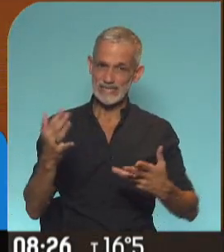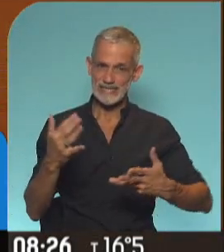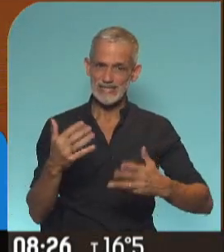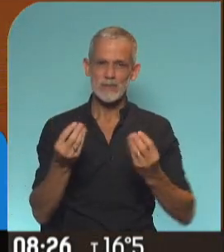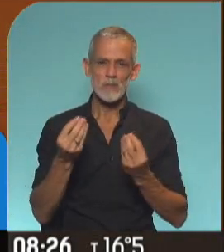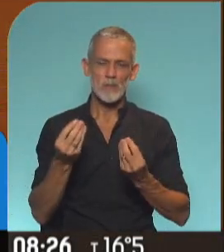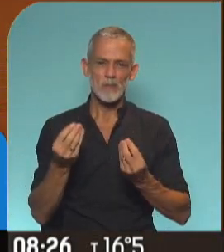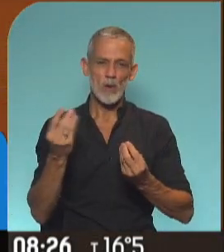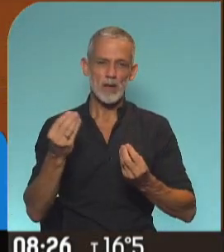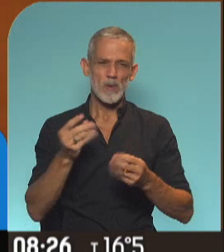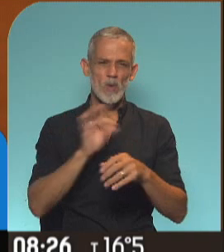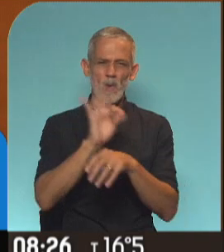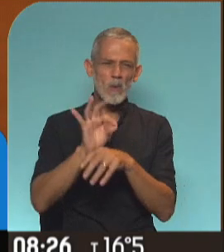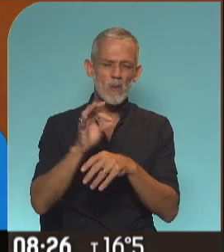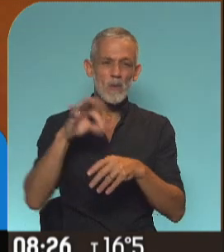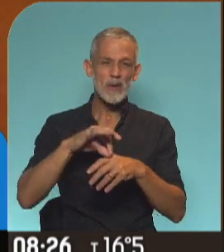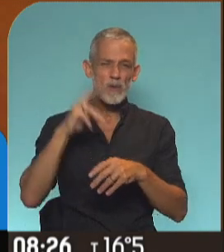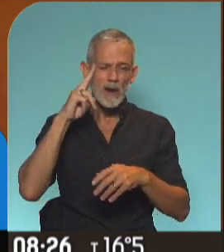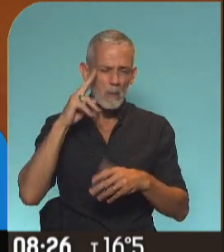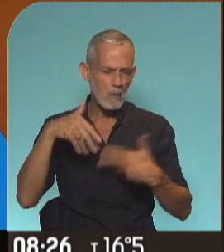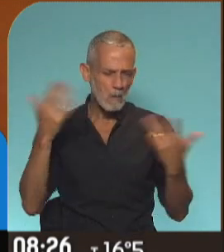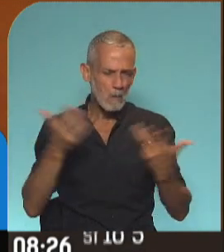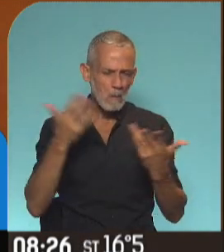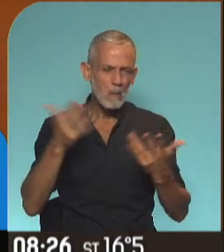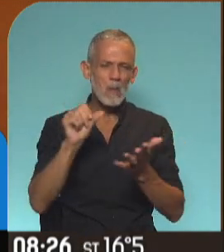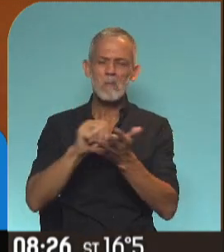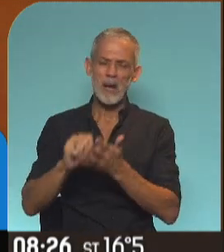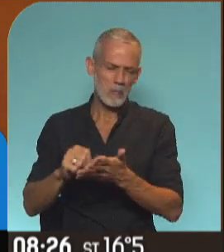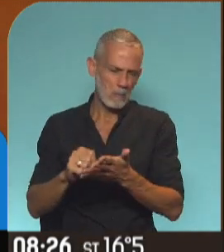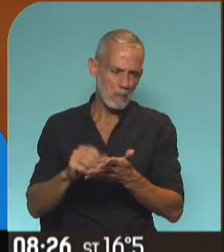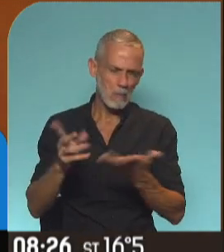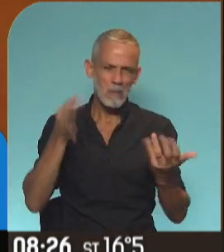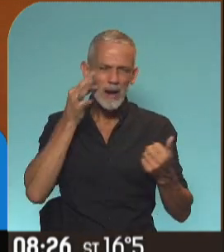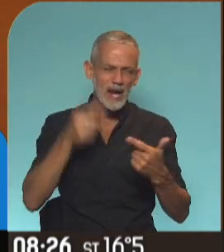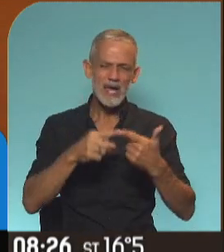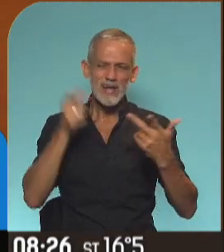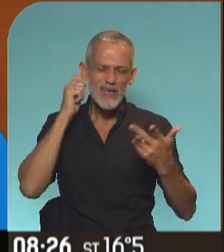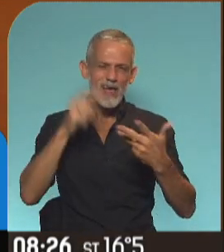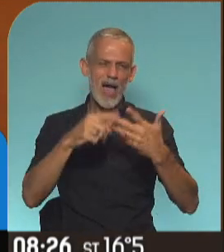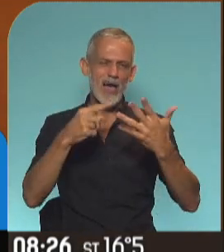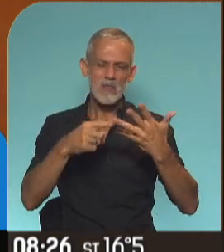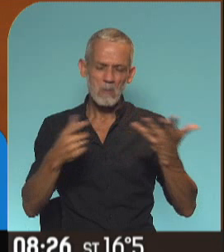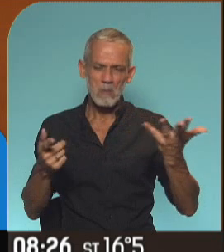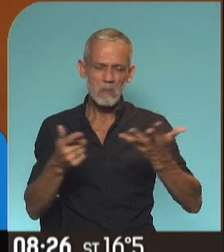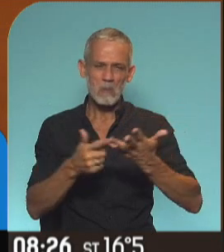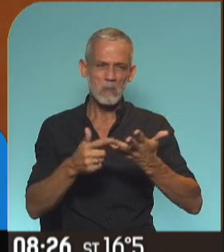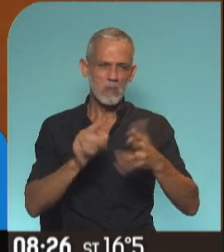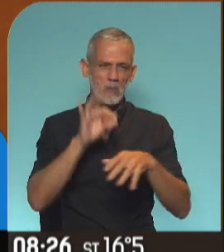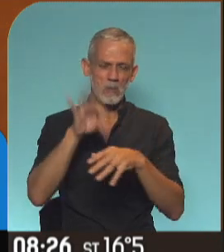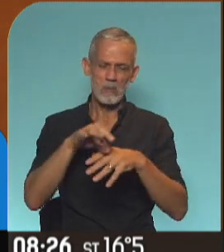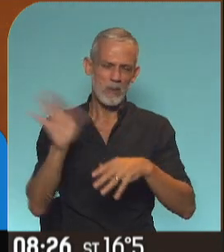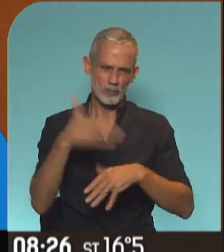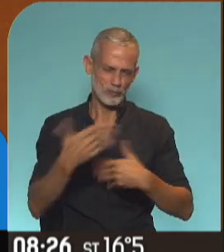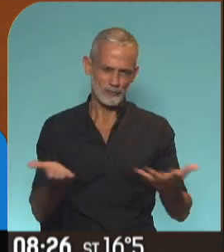todo este virus no respeta nada no respeta países nacionalidades edades afecta a todos y